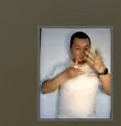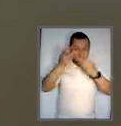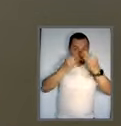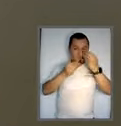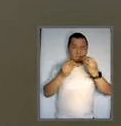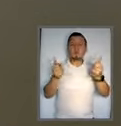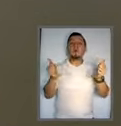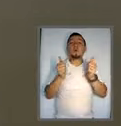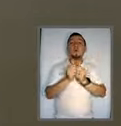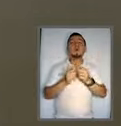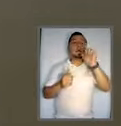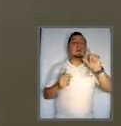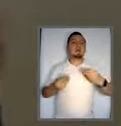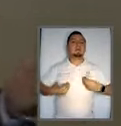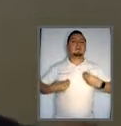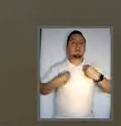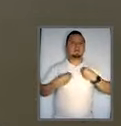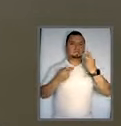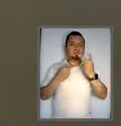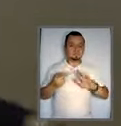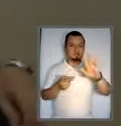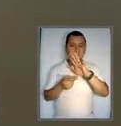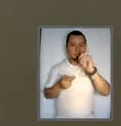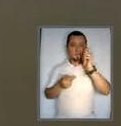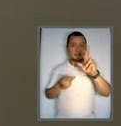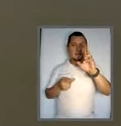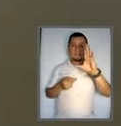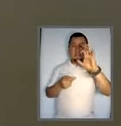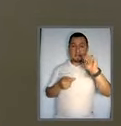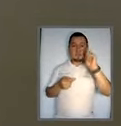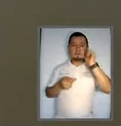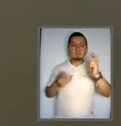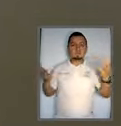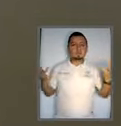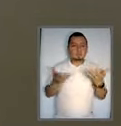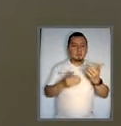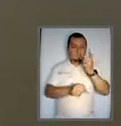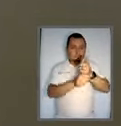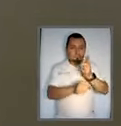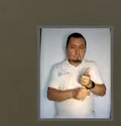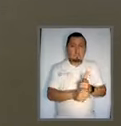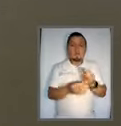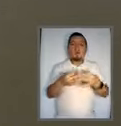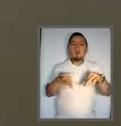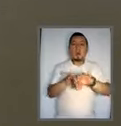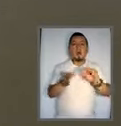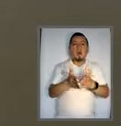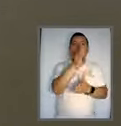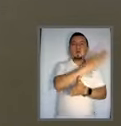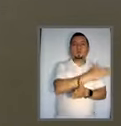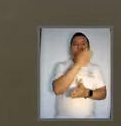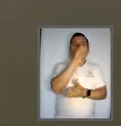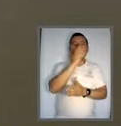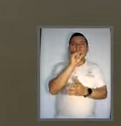aprendizajes sustantivos para la vida, que eso deriva de la misma estrategia de Recrea, y es identificar lo que realmente es importante para la formación de